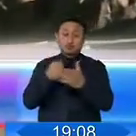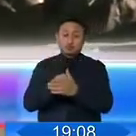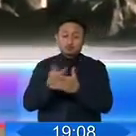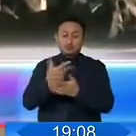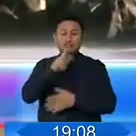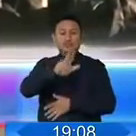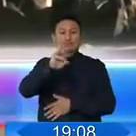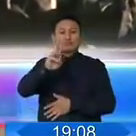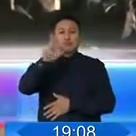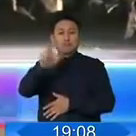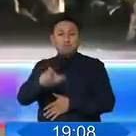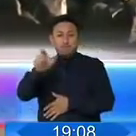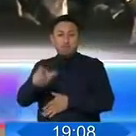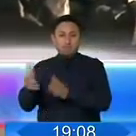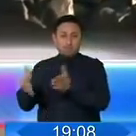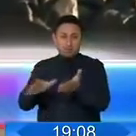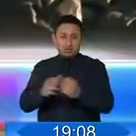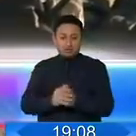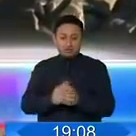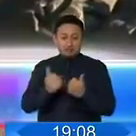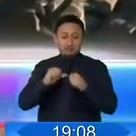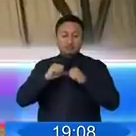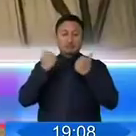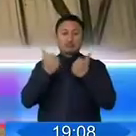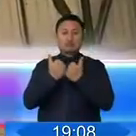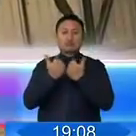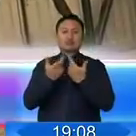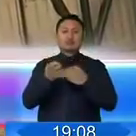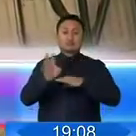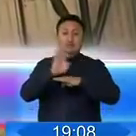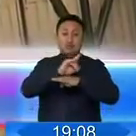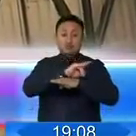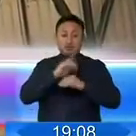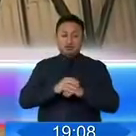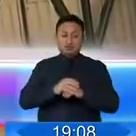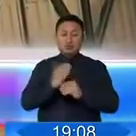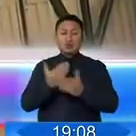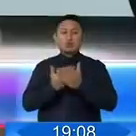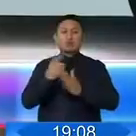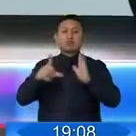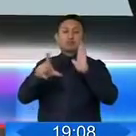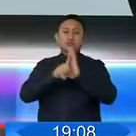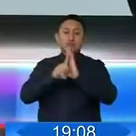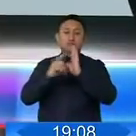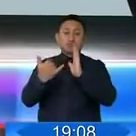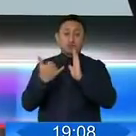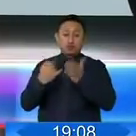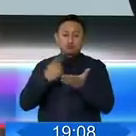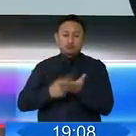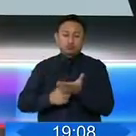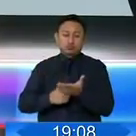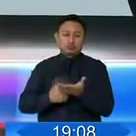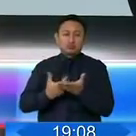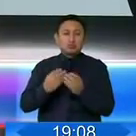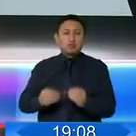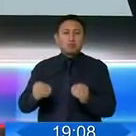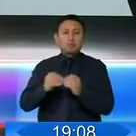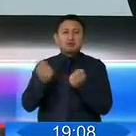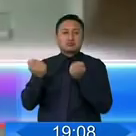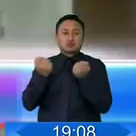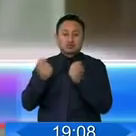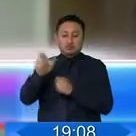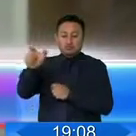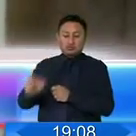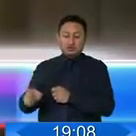personas, en la Asamblea se busca incluir en las reformas a las leyes de tránsito que se debaten actualmente mayores controles a los